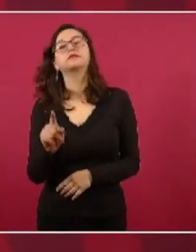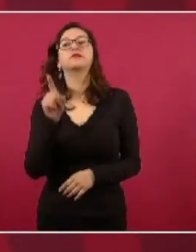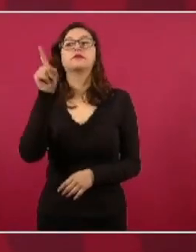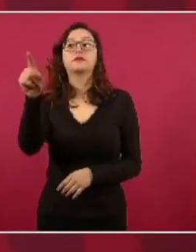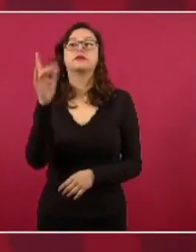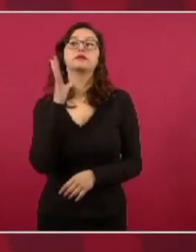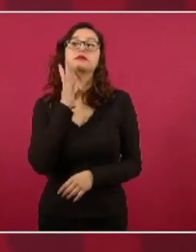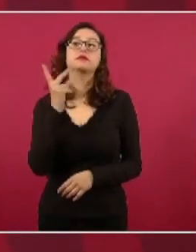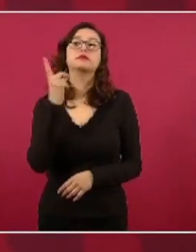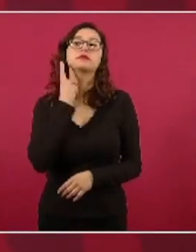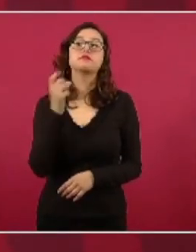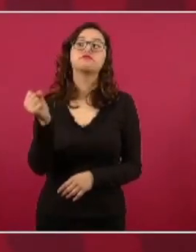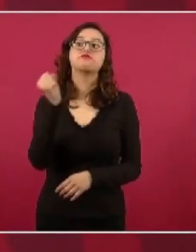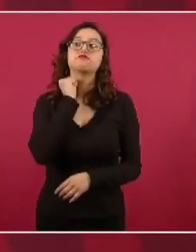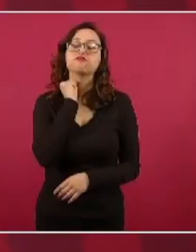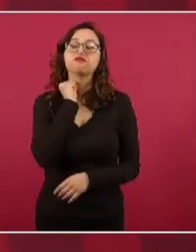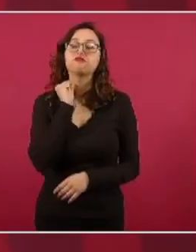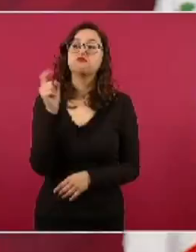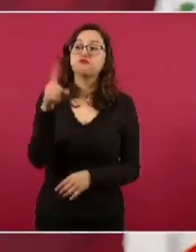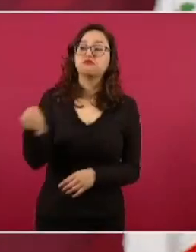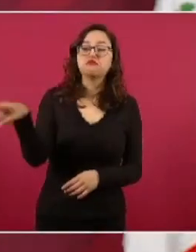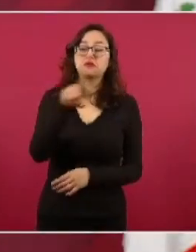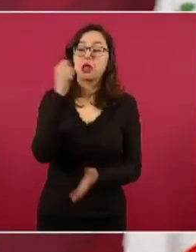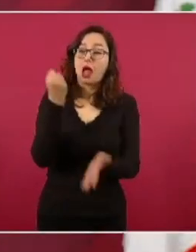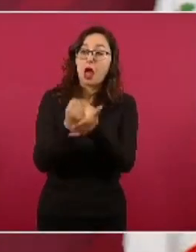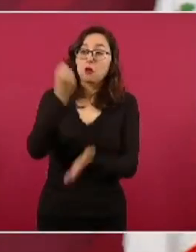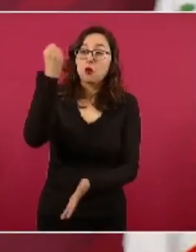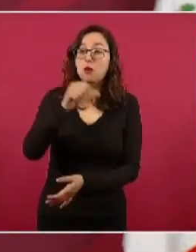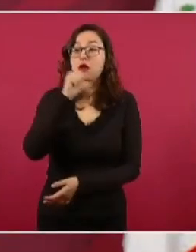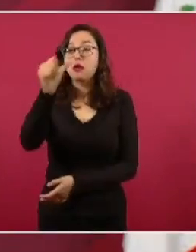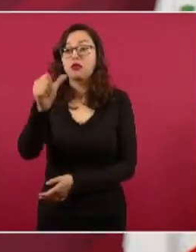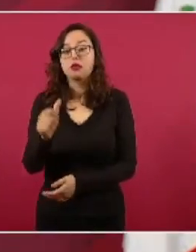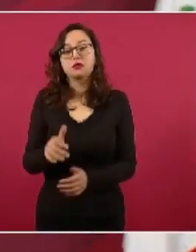no se aprueba, ya es otra cosa,